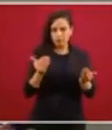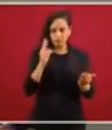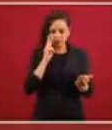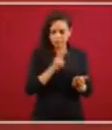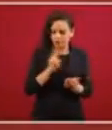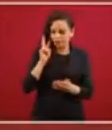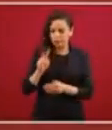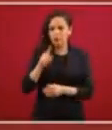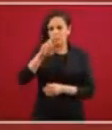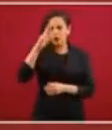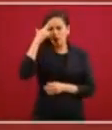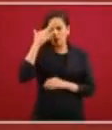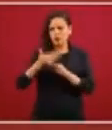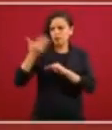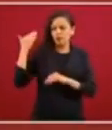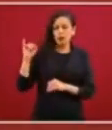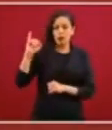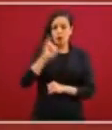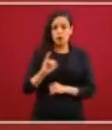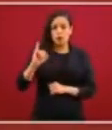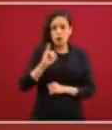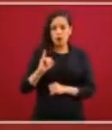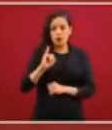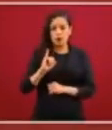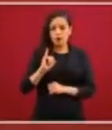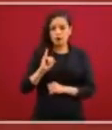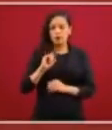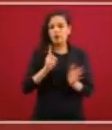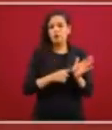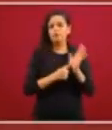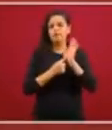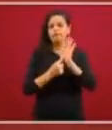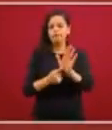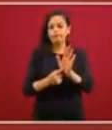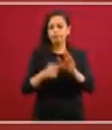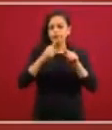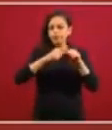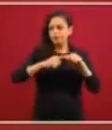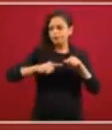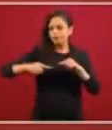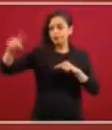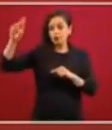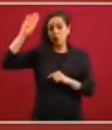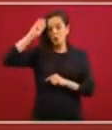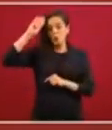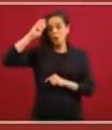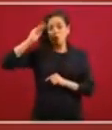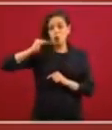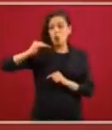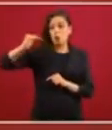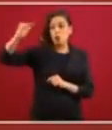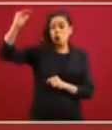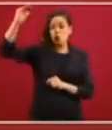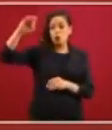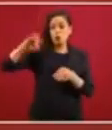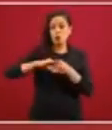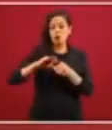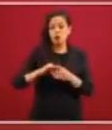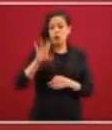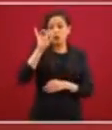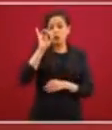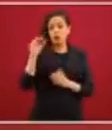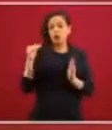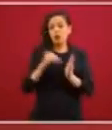el jueves o vio la información del jueves que presentamos una curva epidémica muy aguda, muy alta, que llegaba a los 30,000